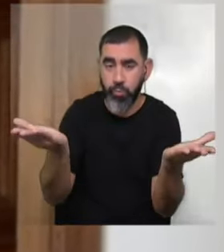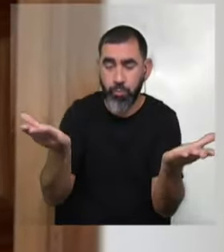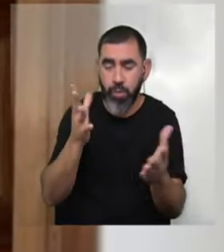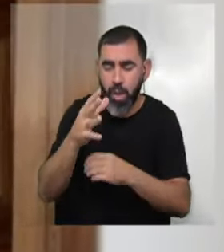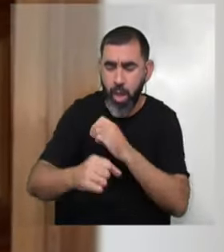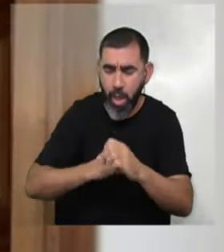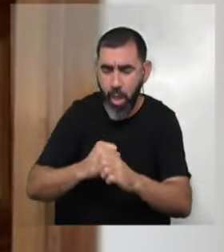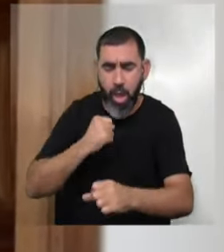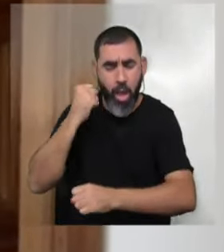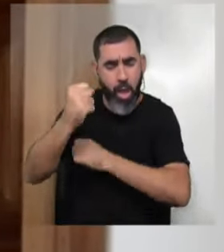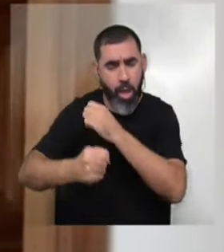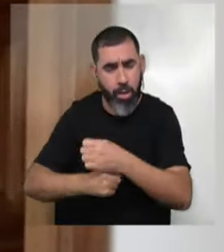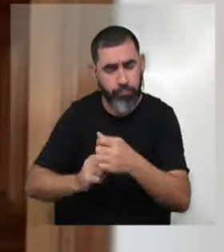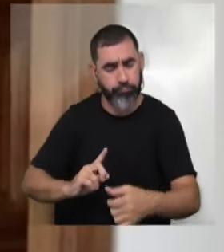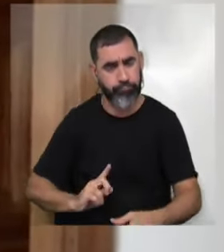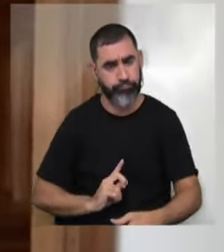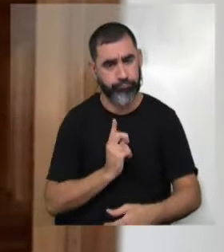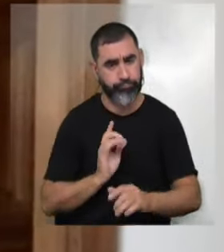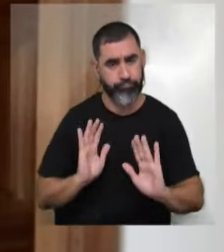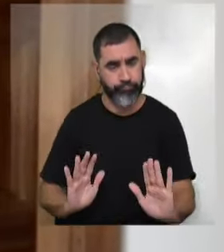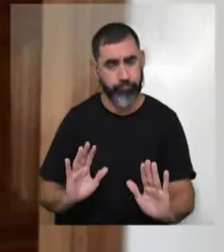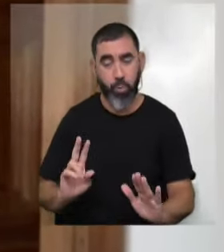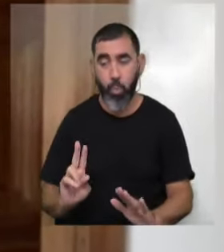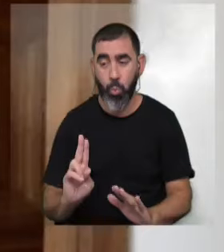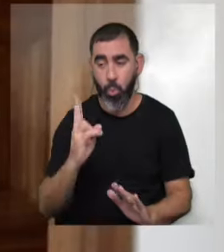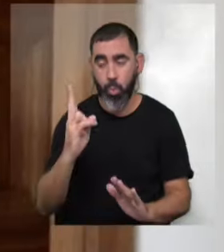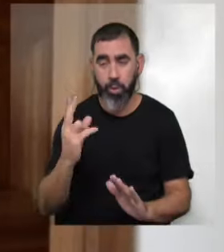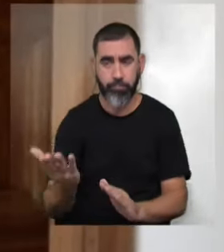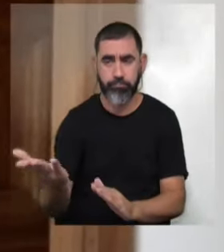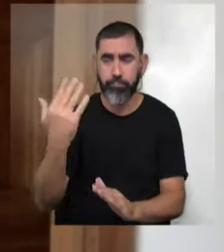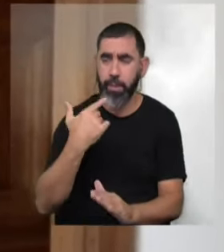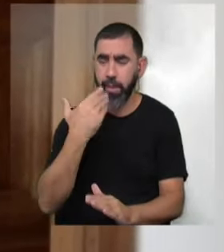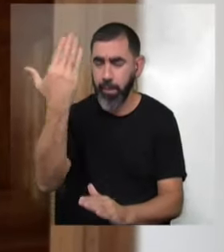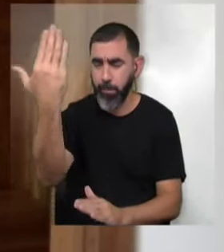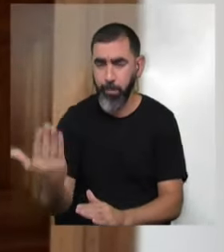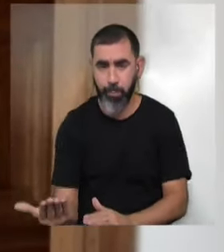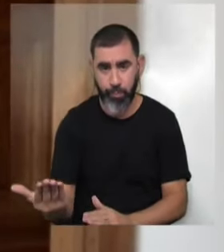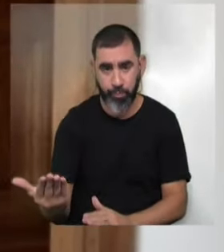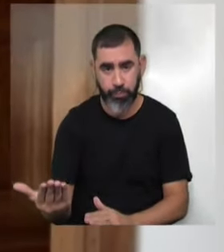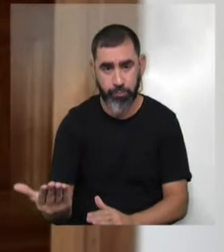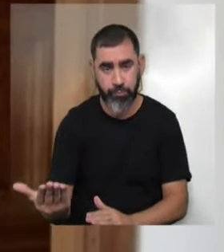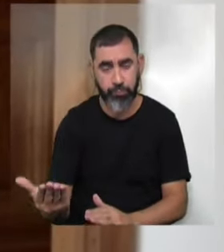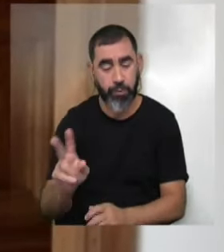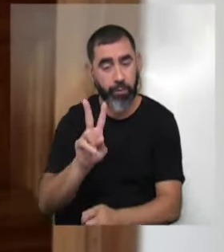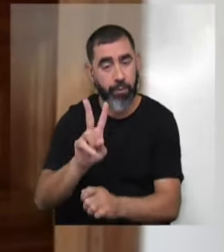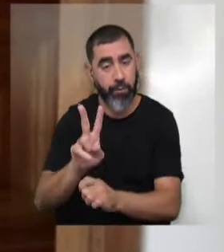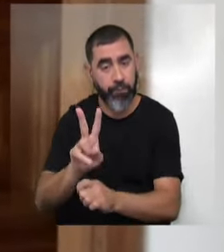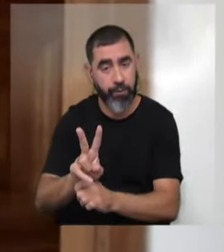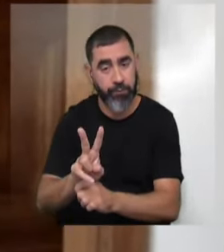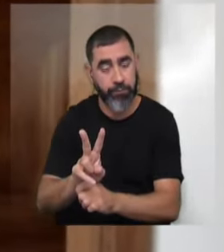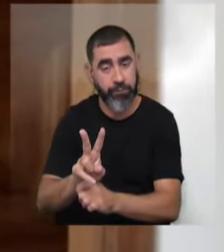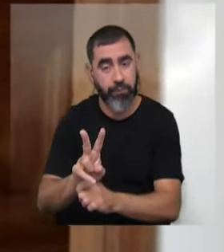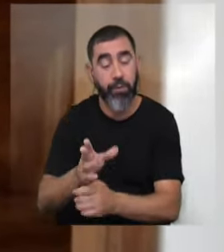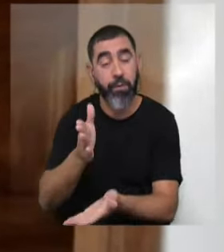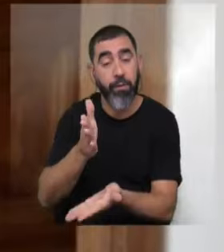durante décadas nos distinguió. Uruguay fue ejemplo en la defensa de